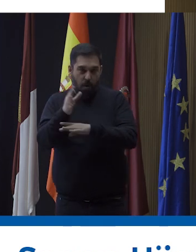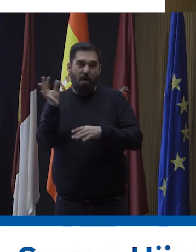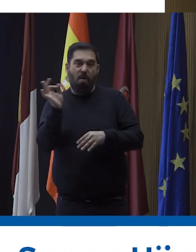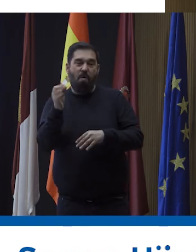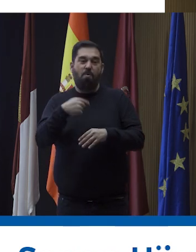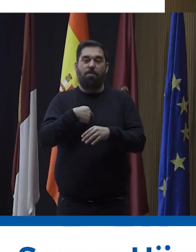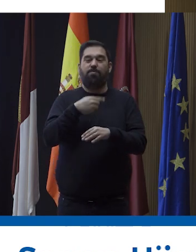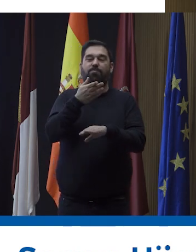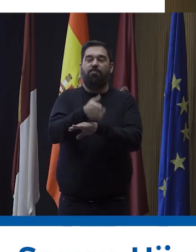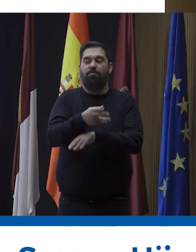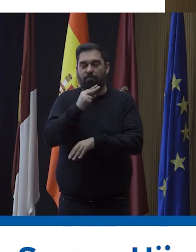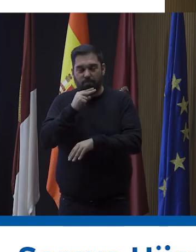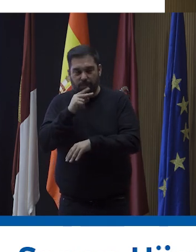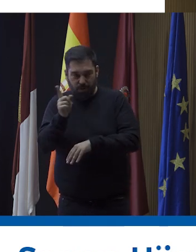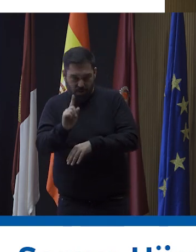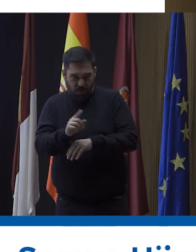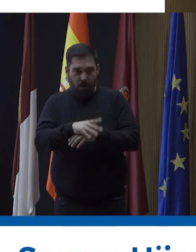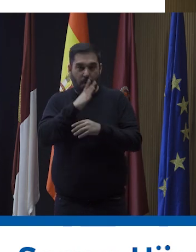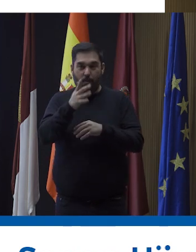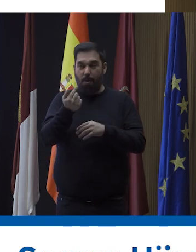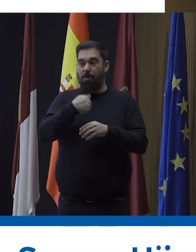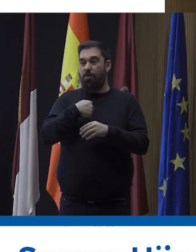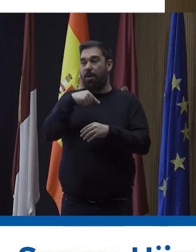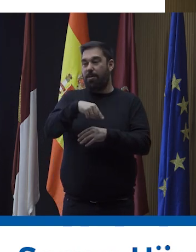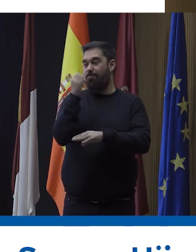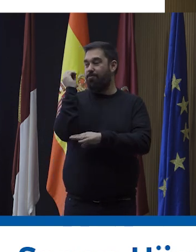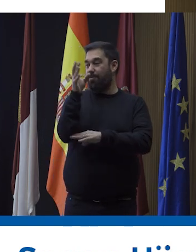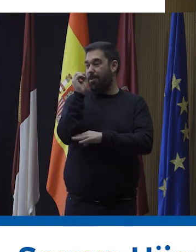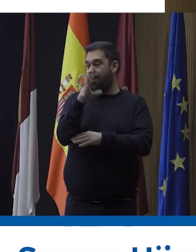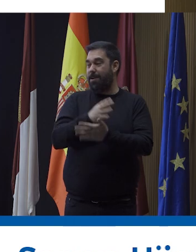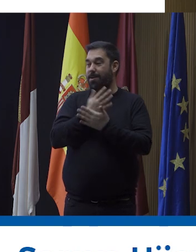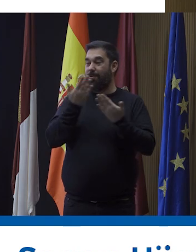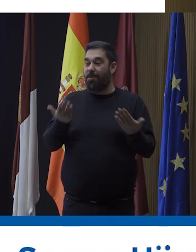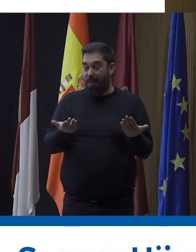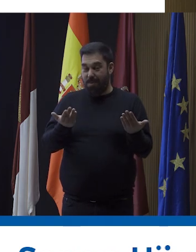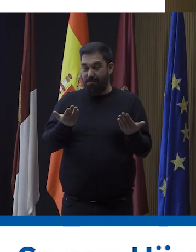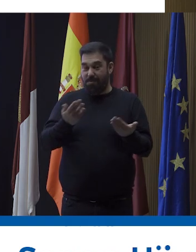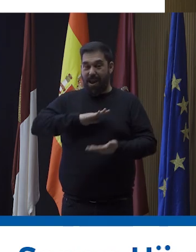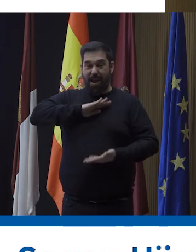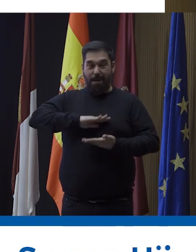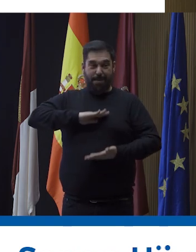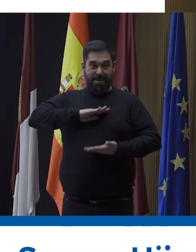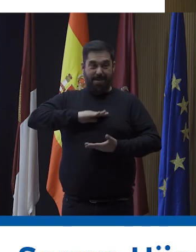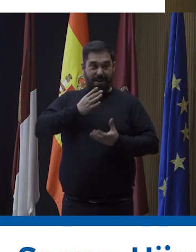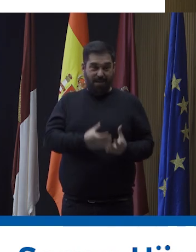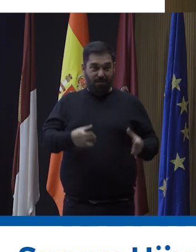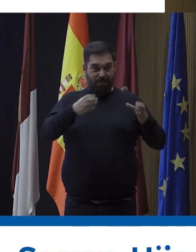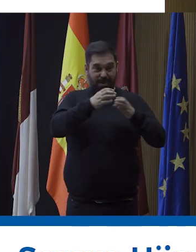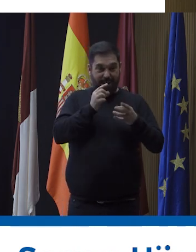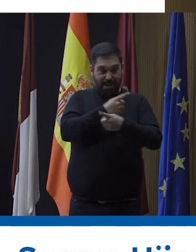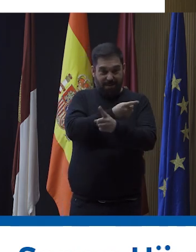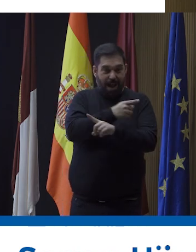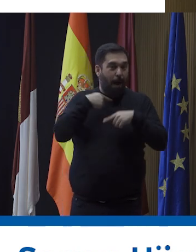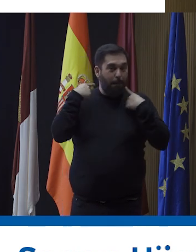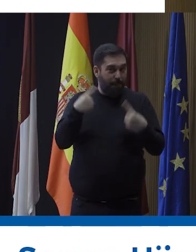a orinar, porque estoy aquí dándoles una charla, ¿vale? Entonces, esa capacidad en la vejiga hiperactiva se